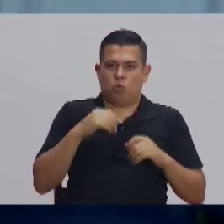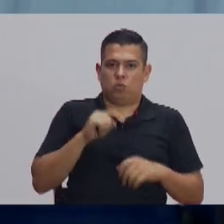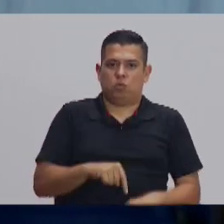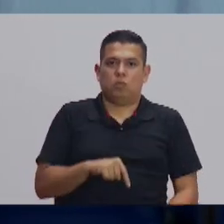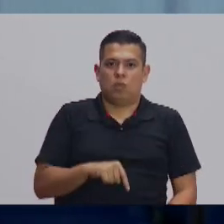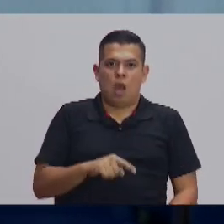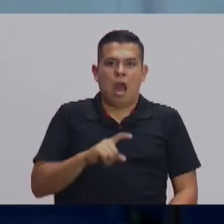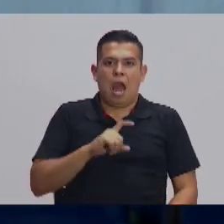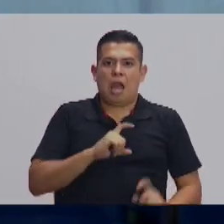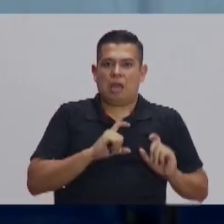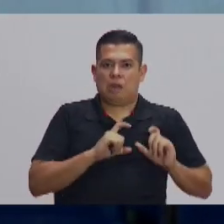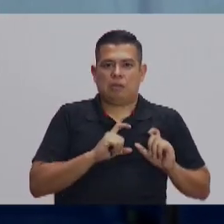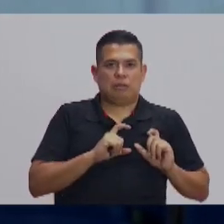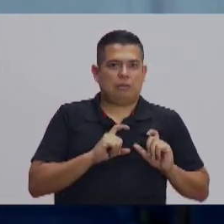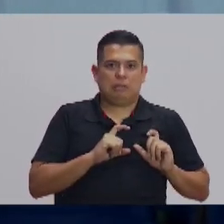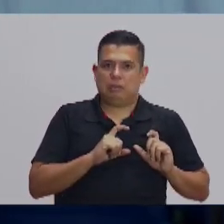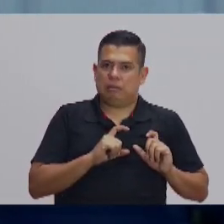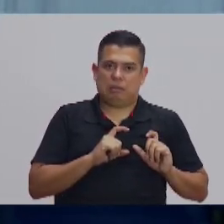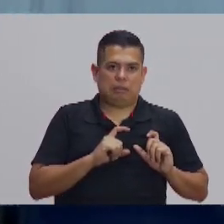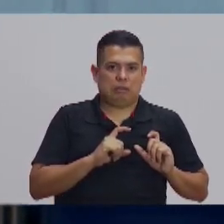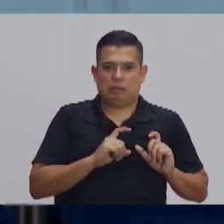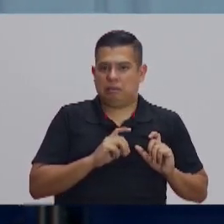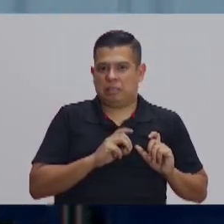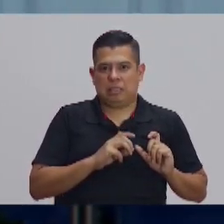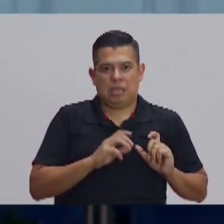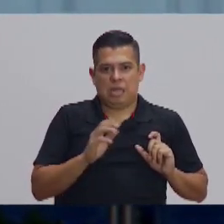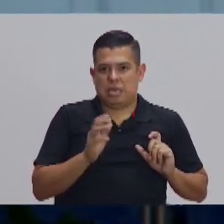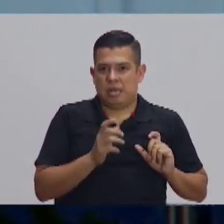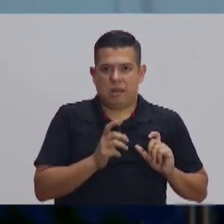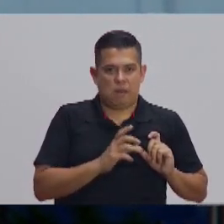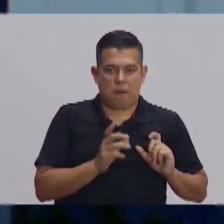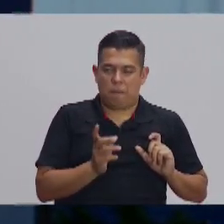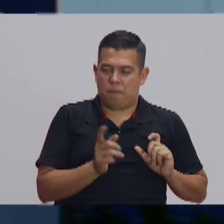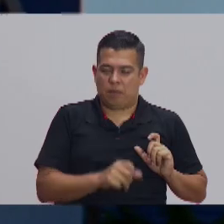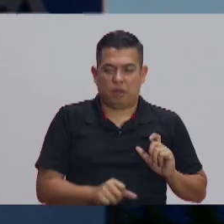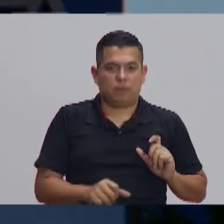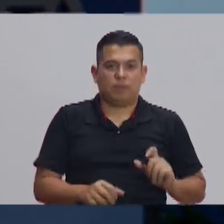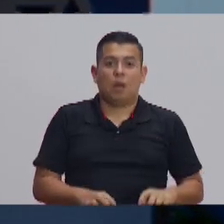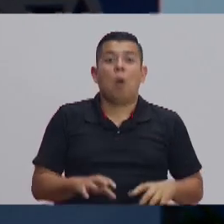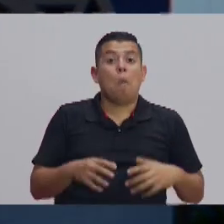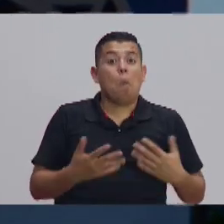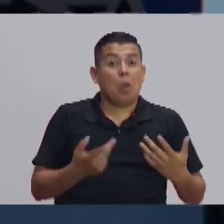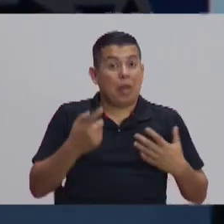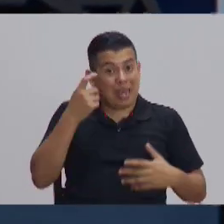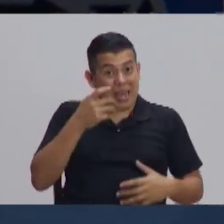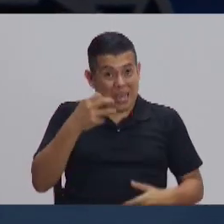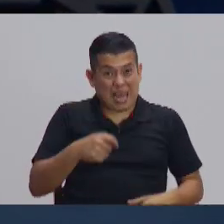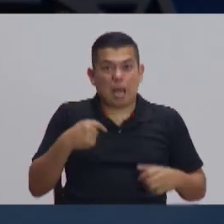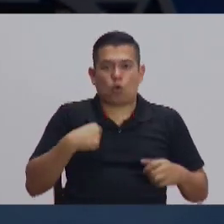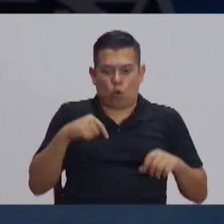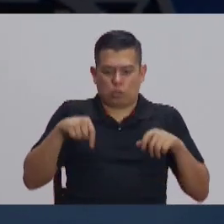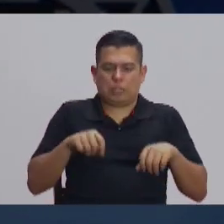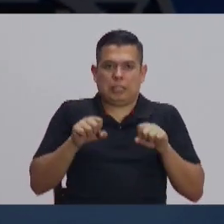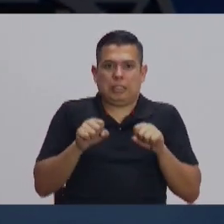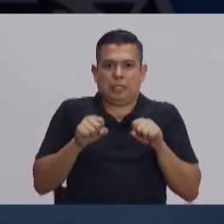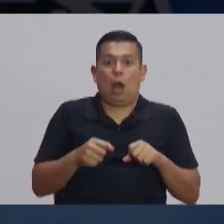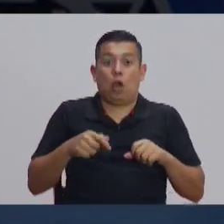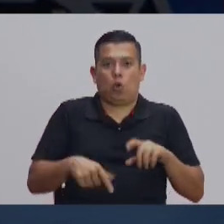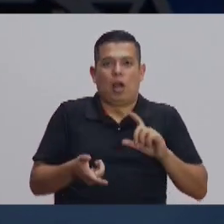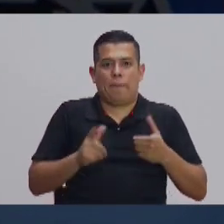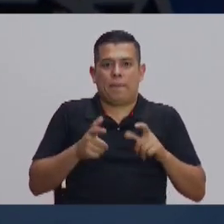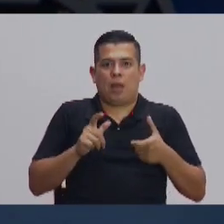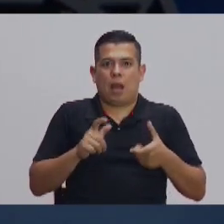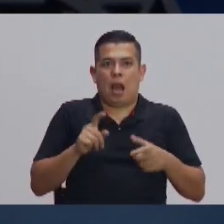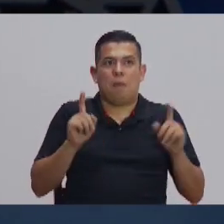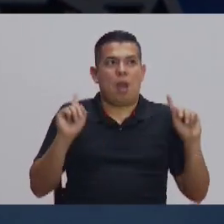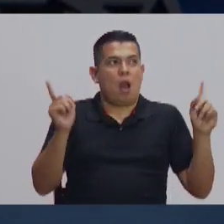no hay movimiento no hay movimiento porque es cree que estar sentado en la silla va a cambiar